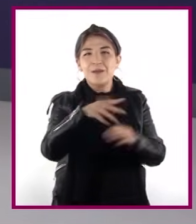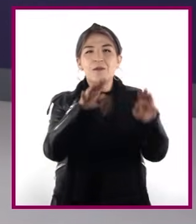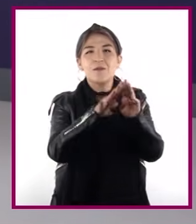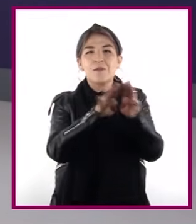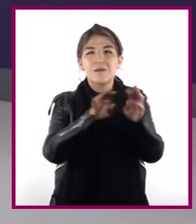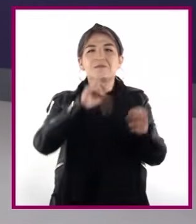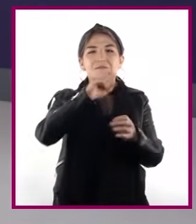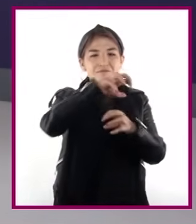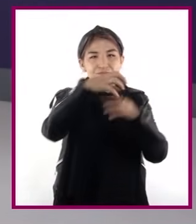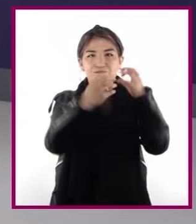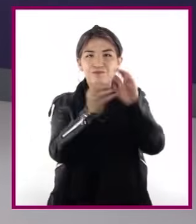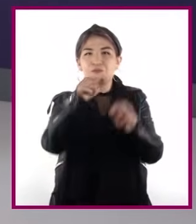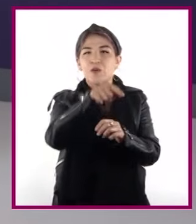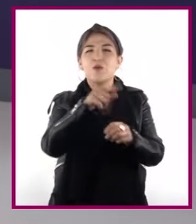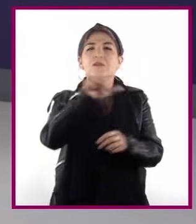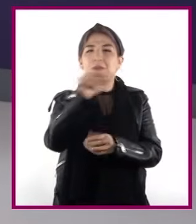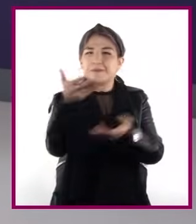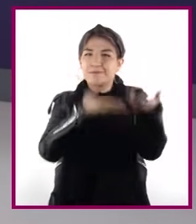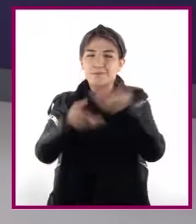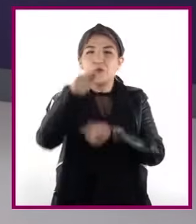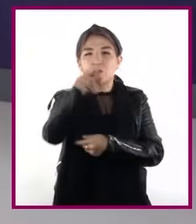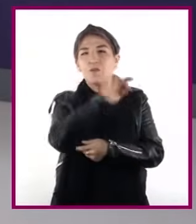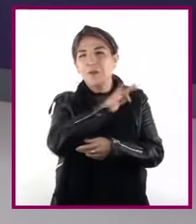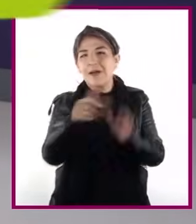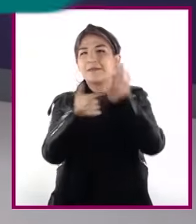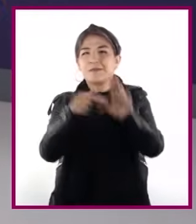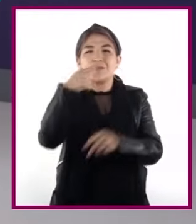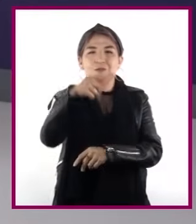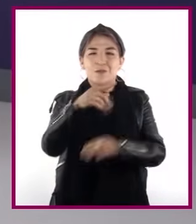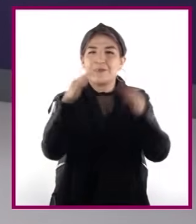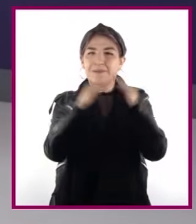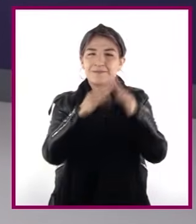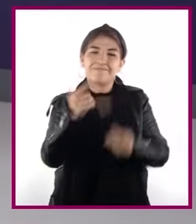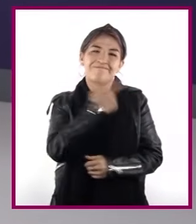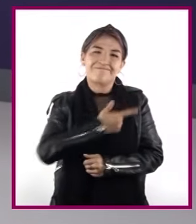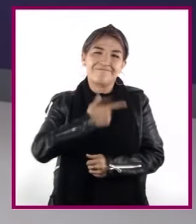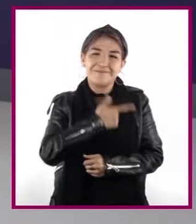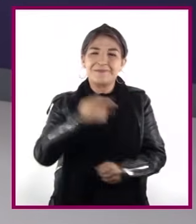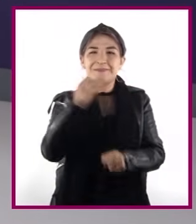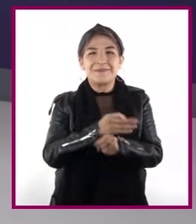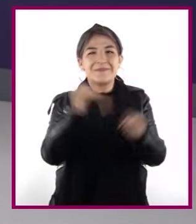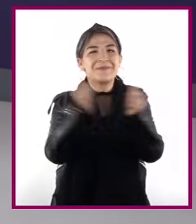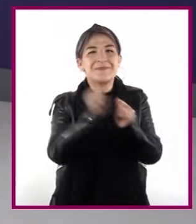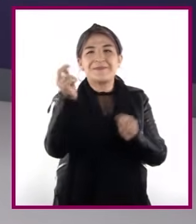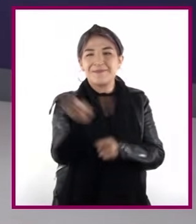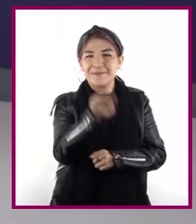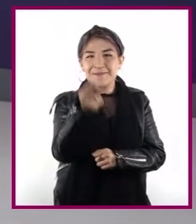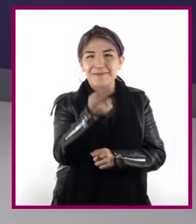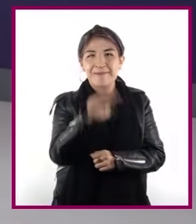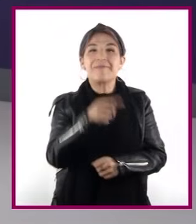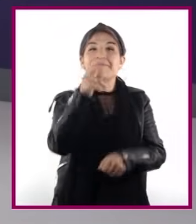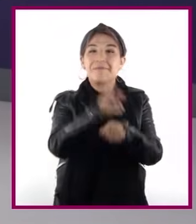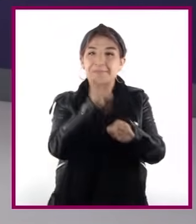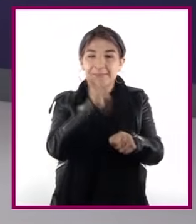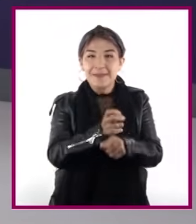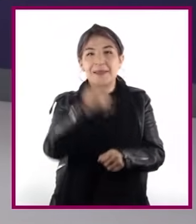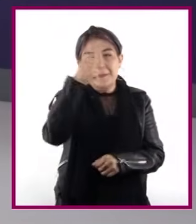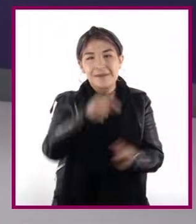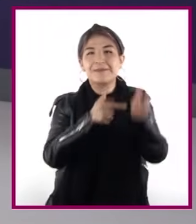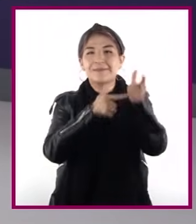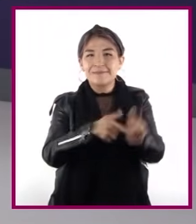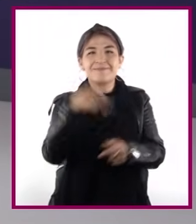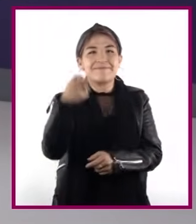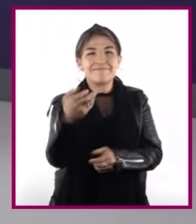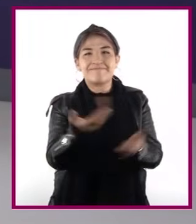y compártanlo en casa si tienen la oportunidad. Me dio mucho gusto estar con ustedes y las y los invito a que sigan